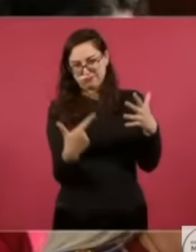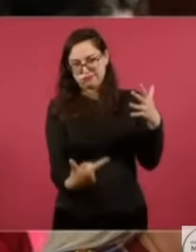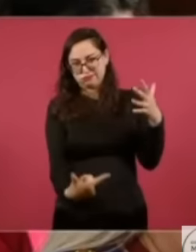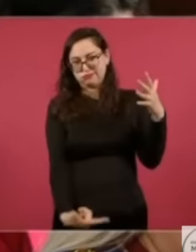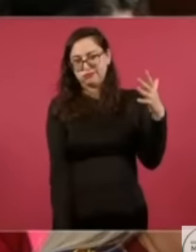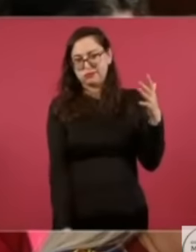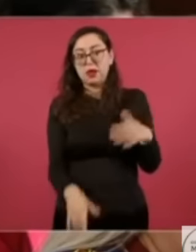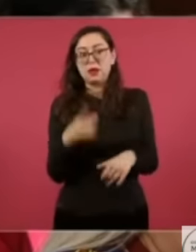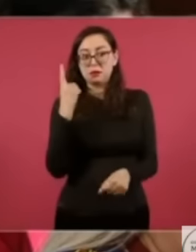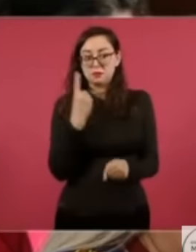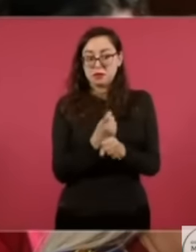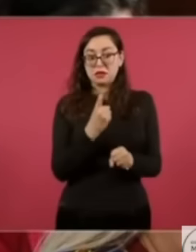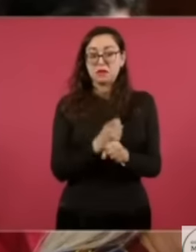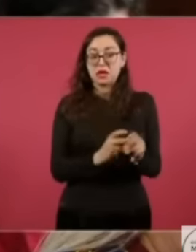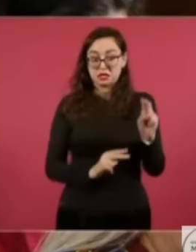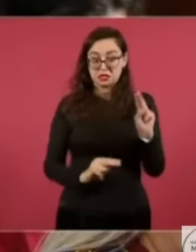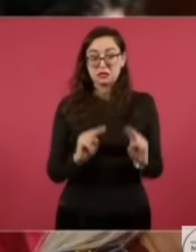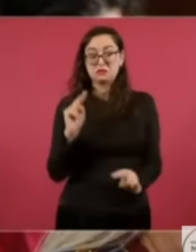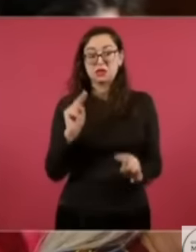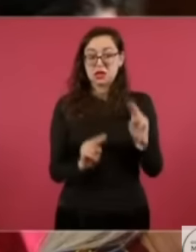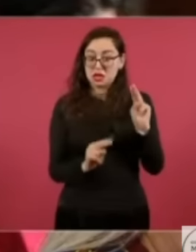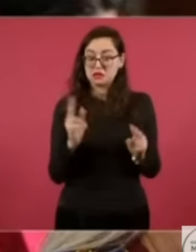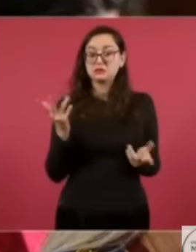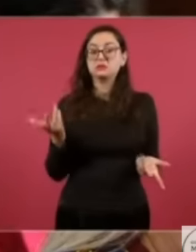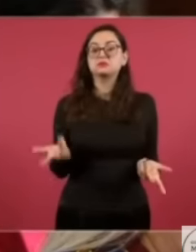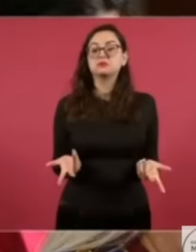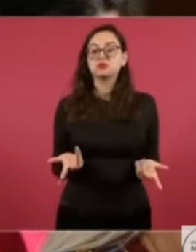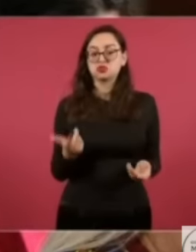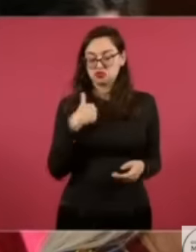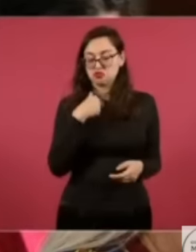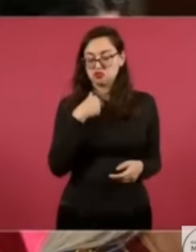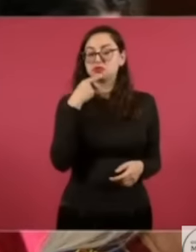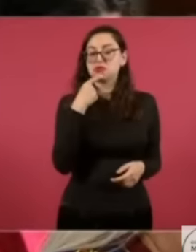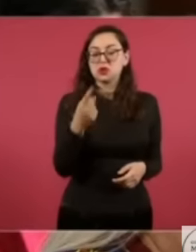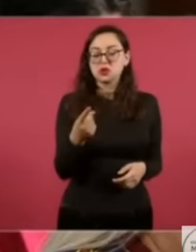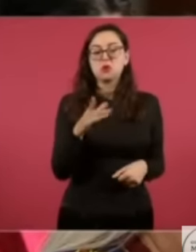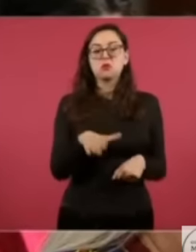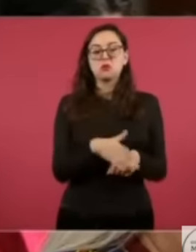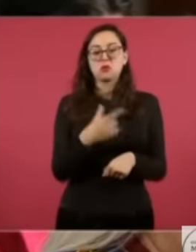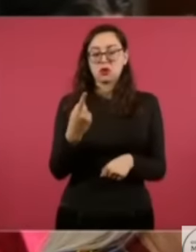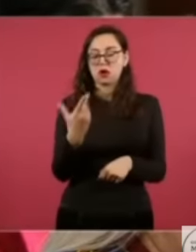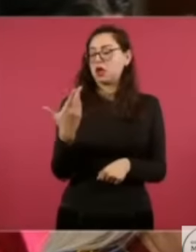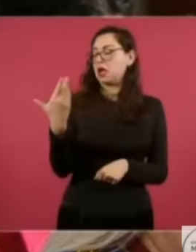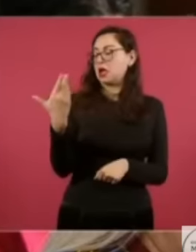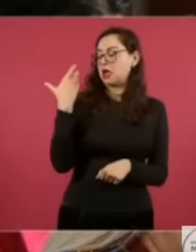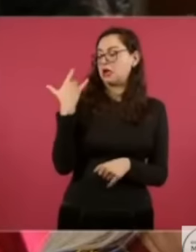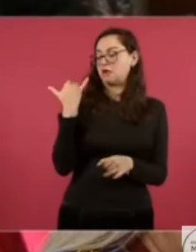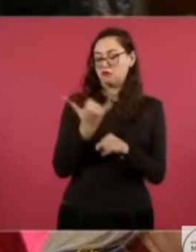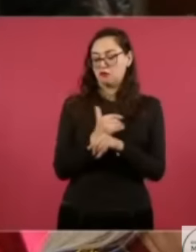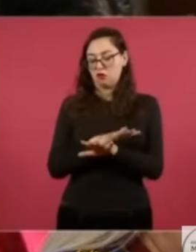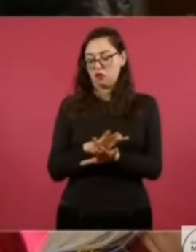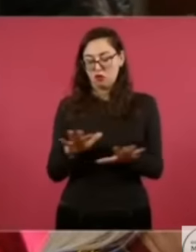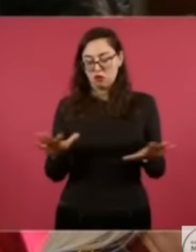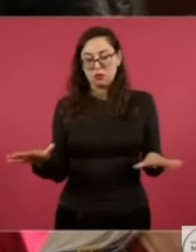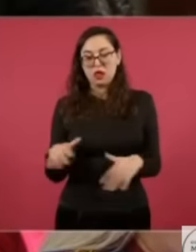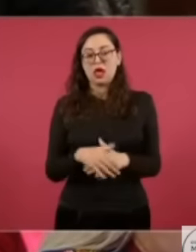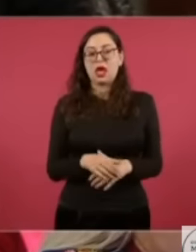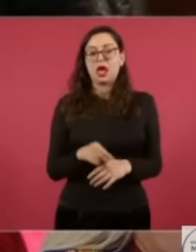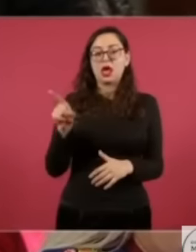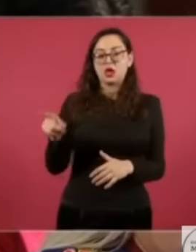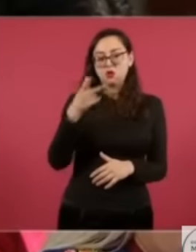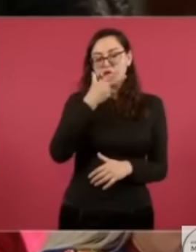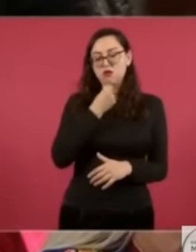primer nivel? Y se lo digo porque también tuve oportunidad ahorita en el informe, andaba un